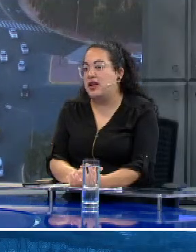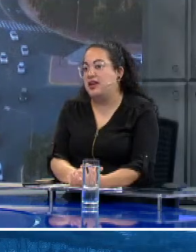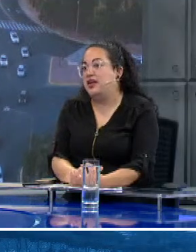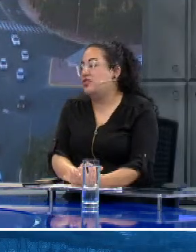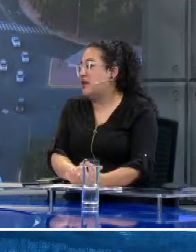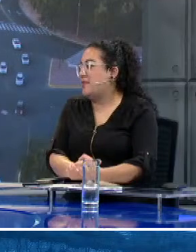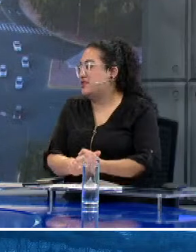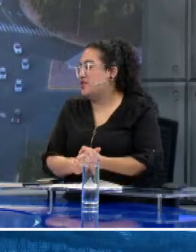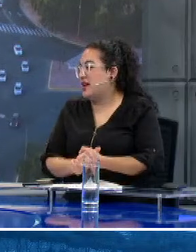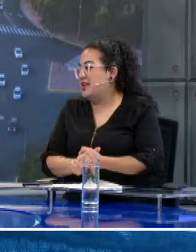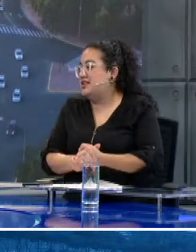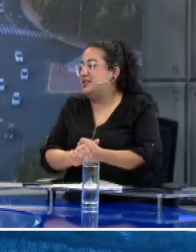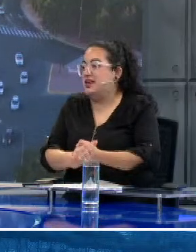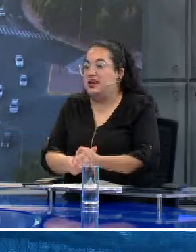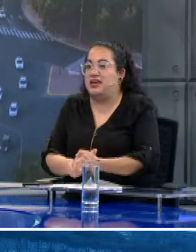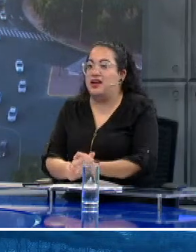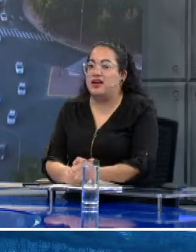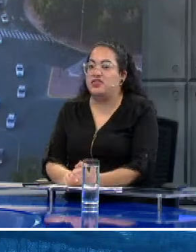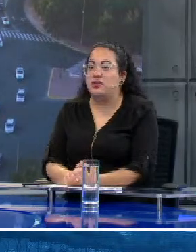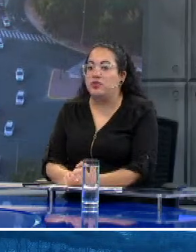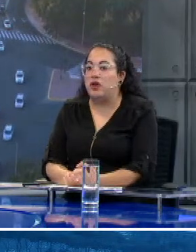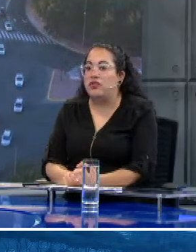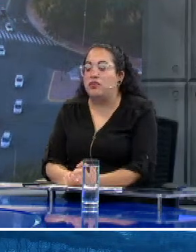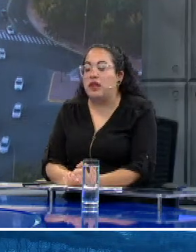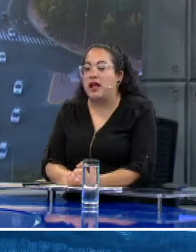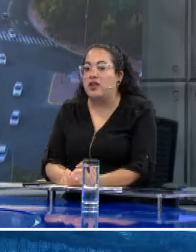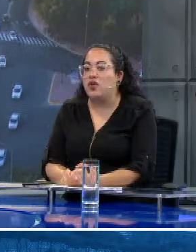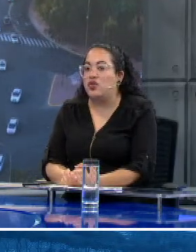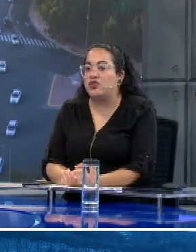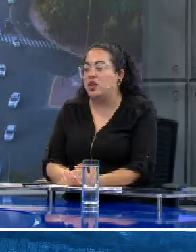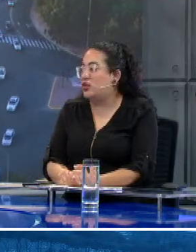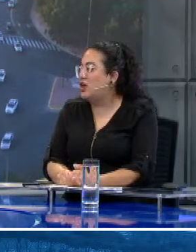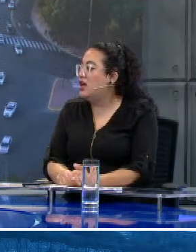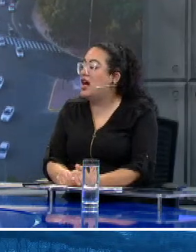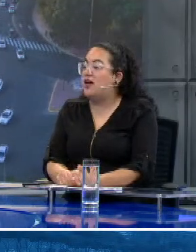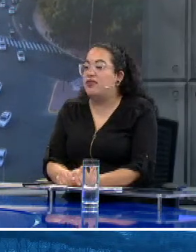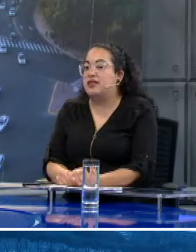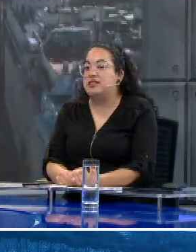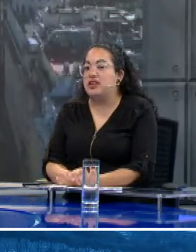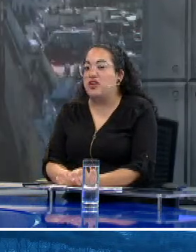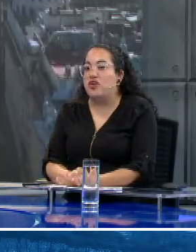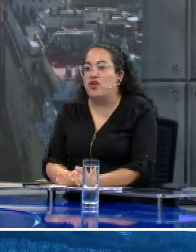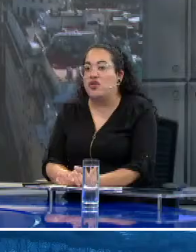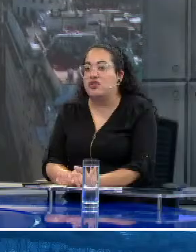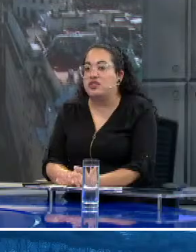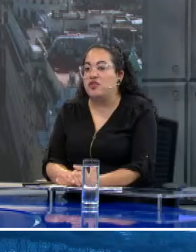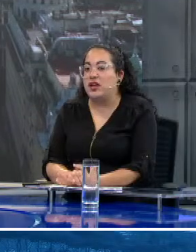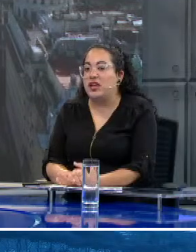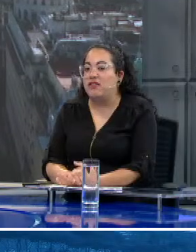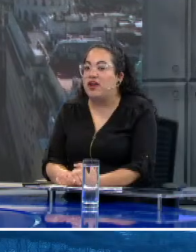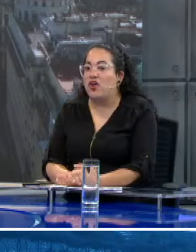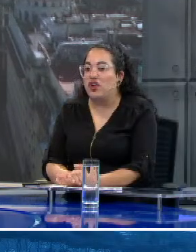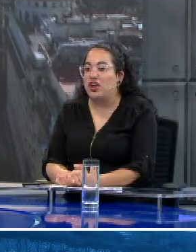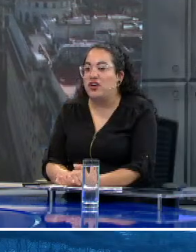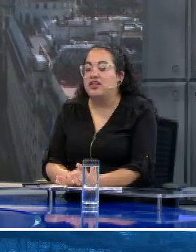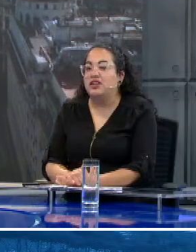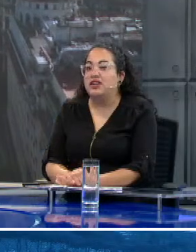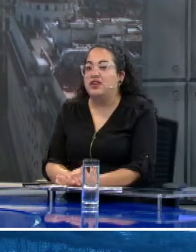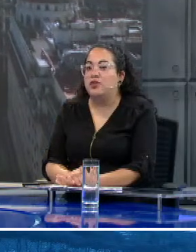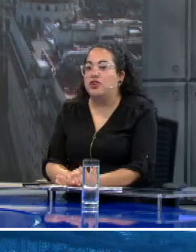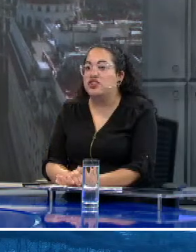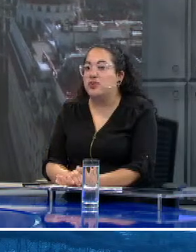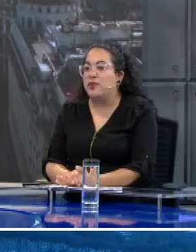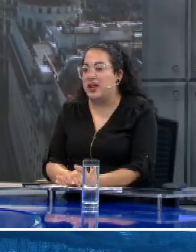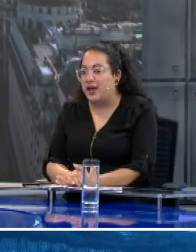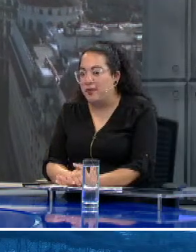fueron anécdotas personales de aquellos diputados o diputadas que lo conocieron a Francisco siendo aquí Bergoglio.